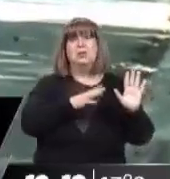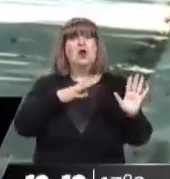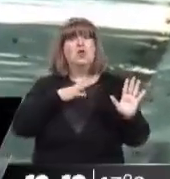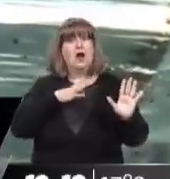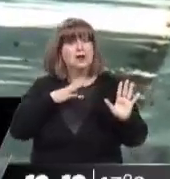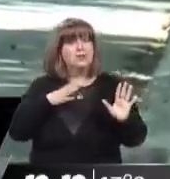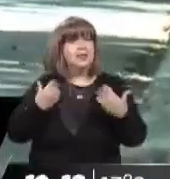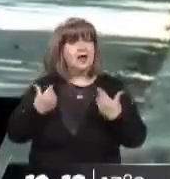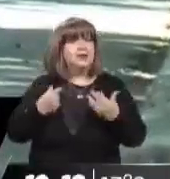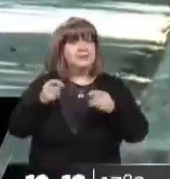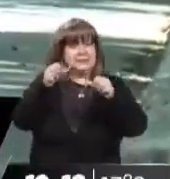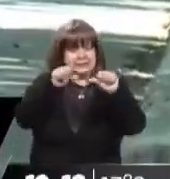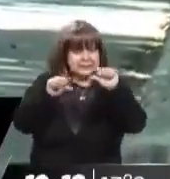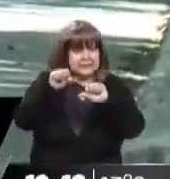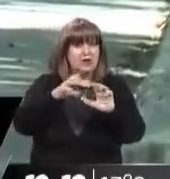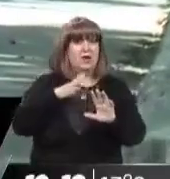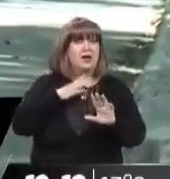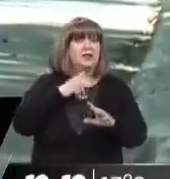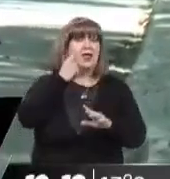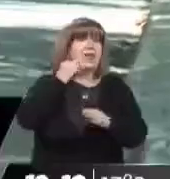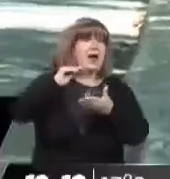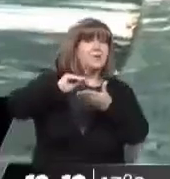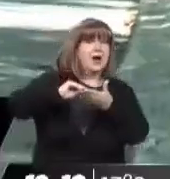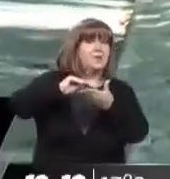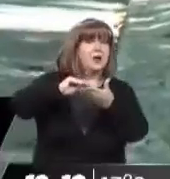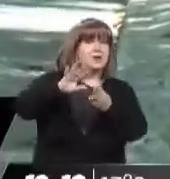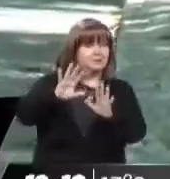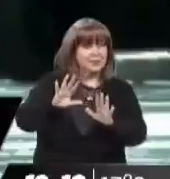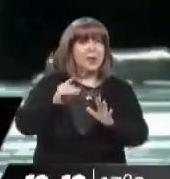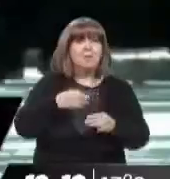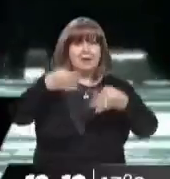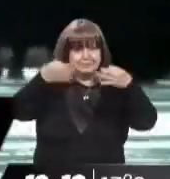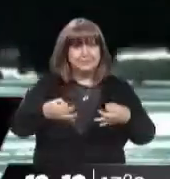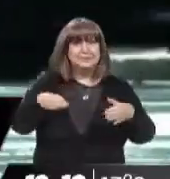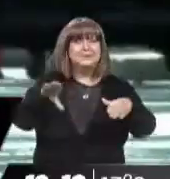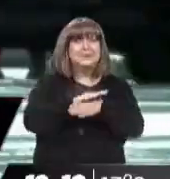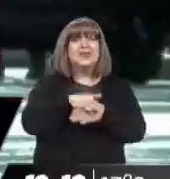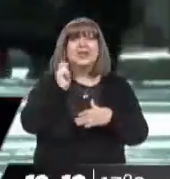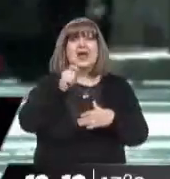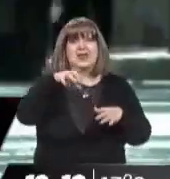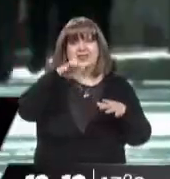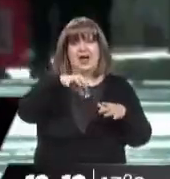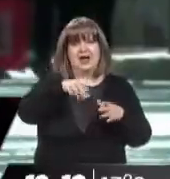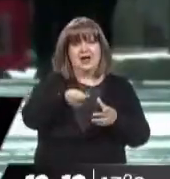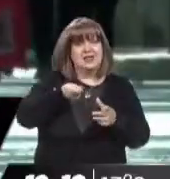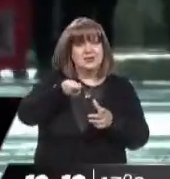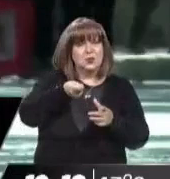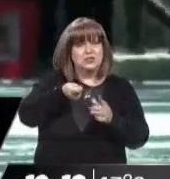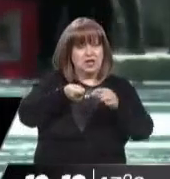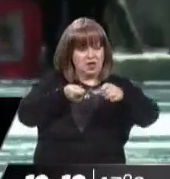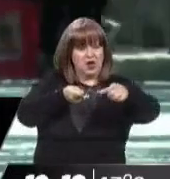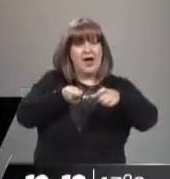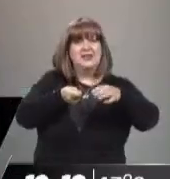los resultados, habrá que esperar unos días para que se pueda tener la precisión acerca a quién pertenece ese rastro de